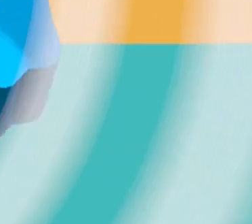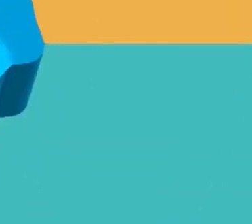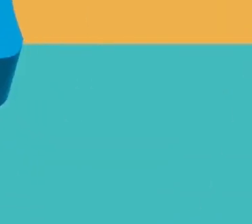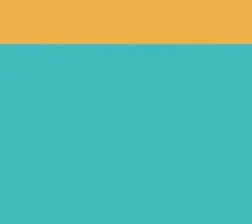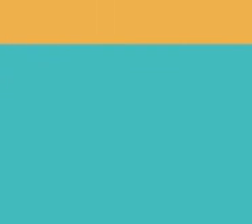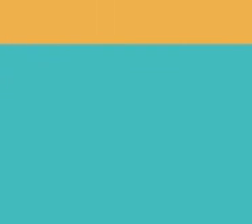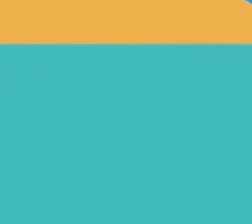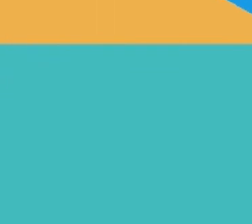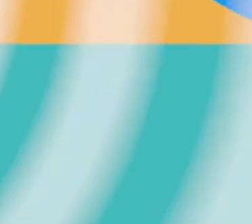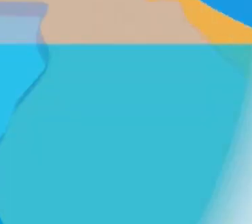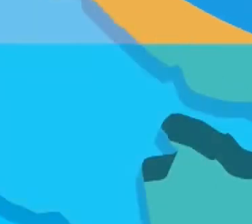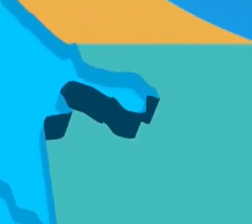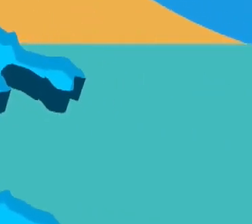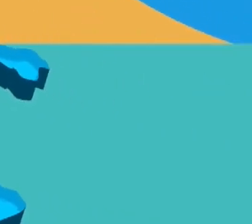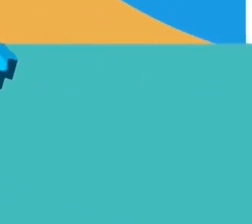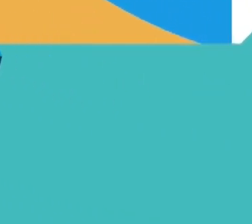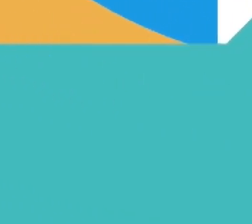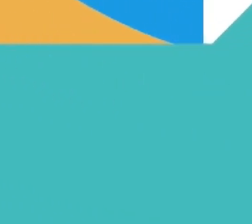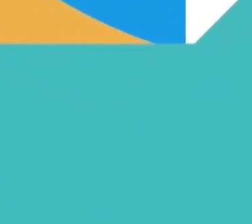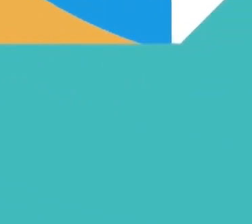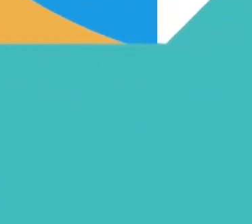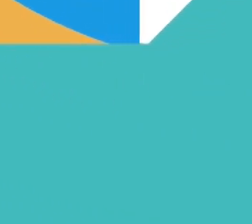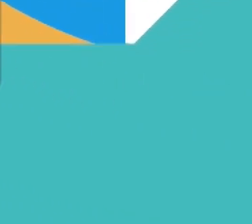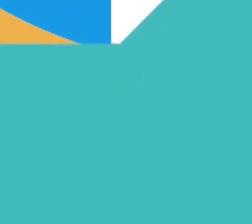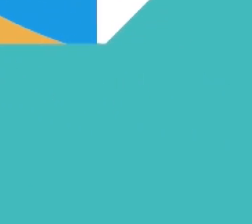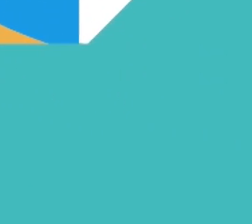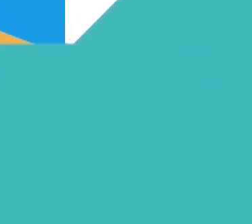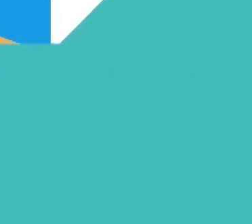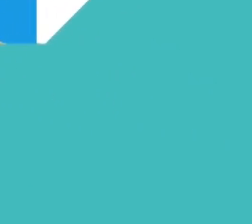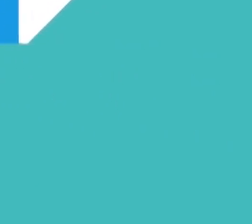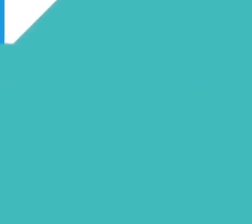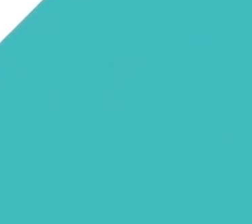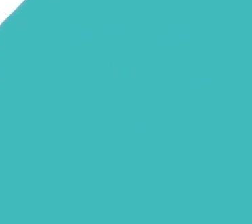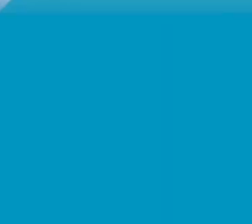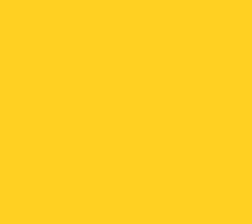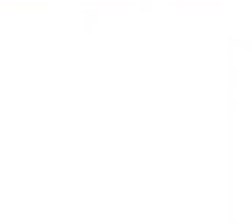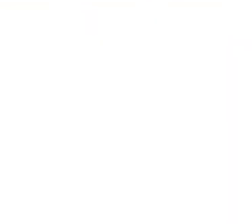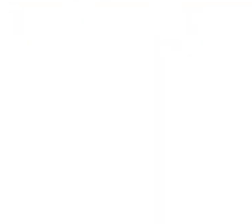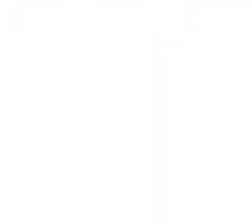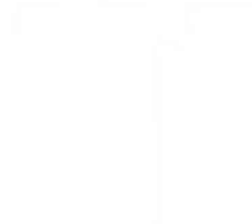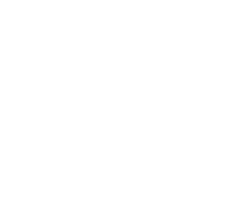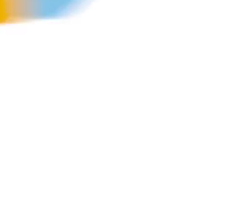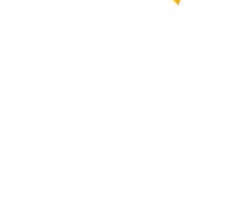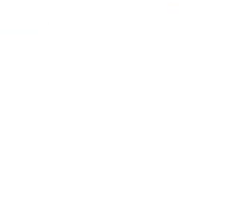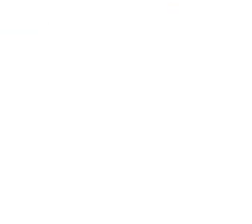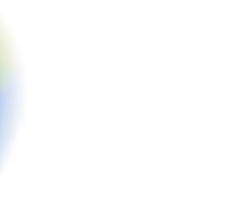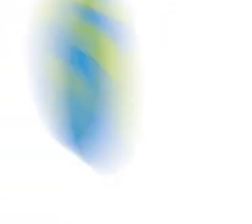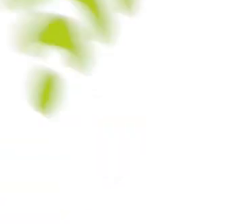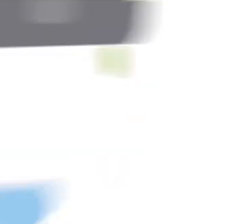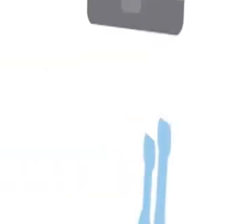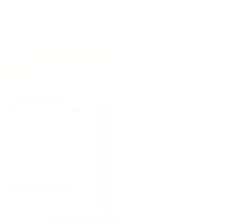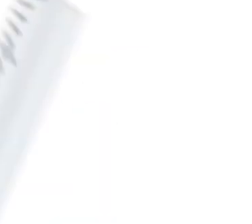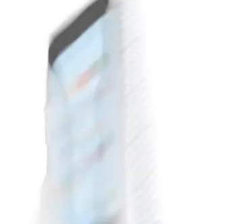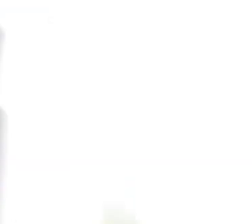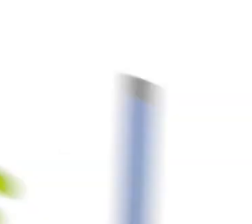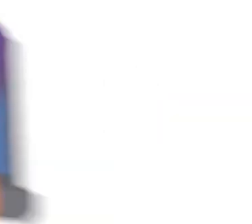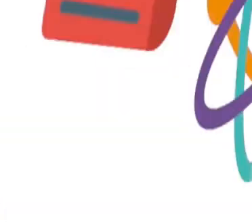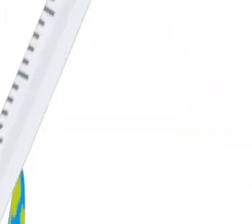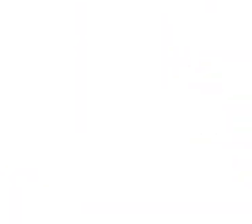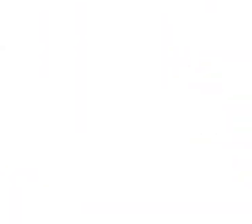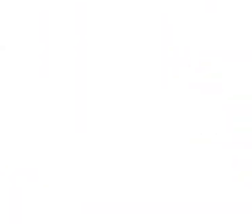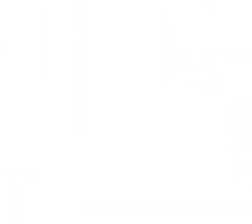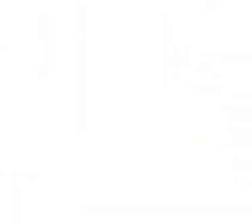los españoles ahorcaron en el año de 1620 en la ciudad de Cartago a varios caciques